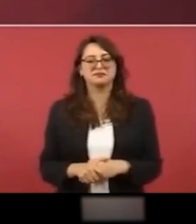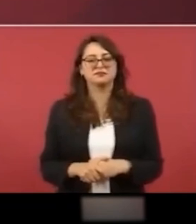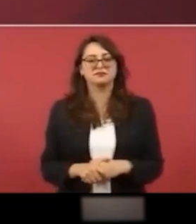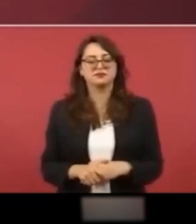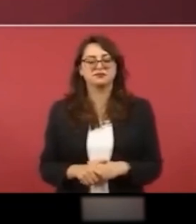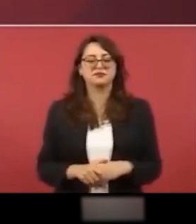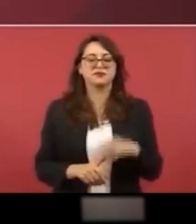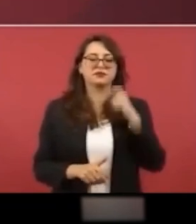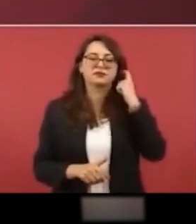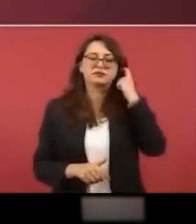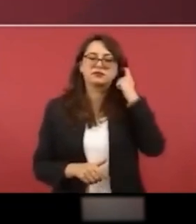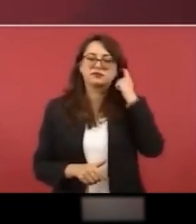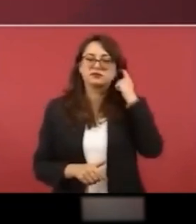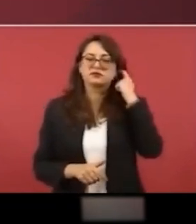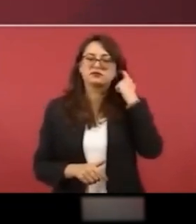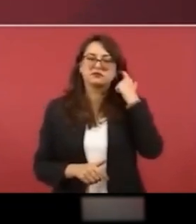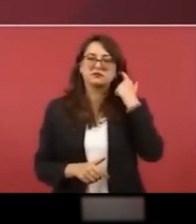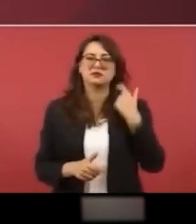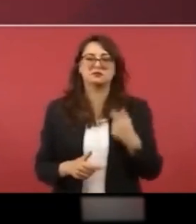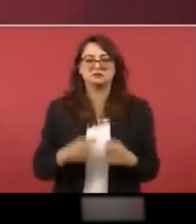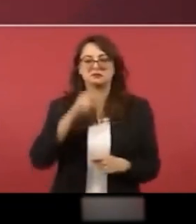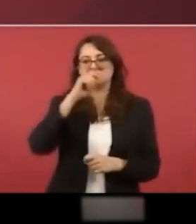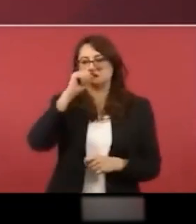Es prepotencia.